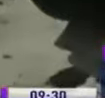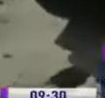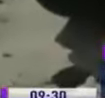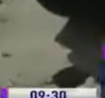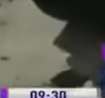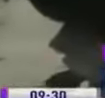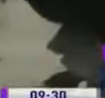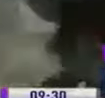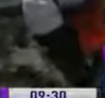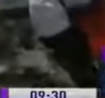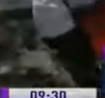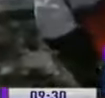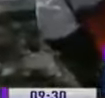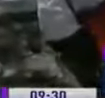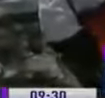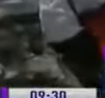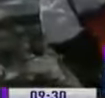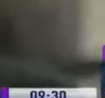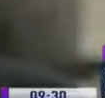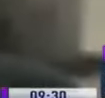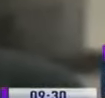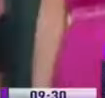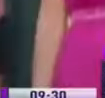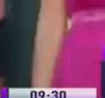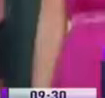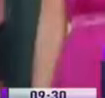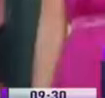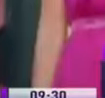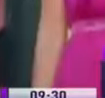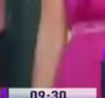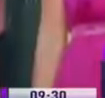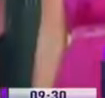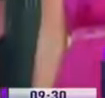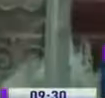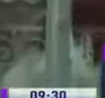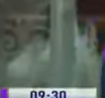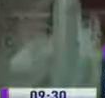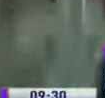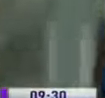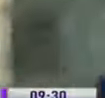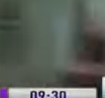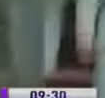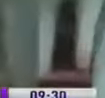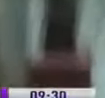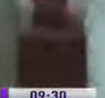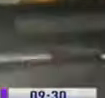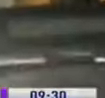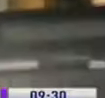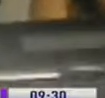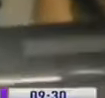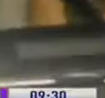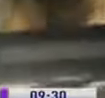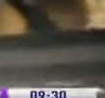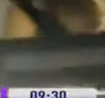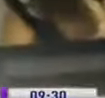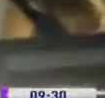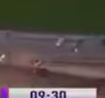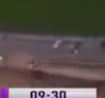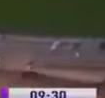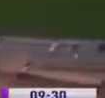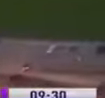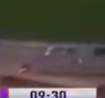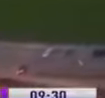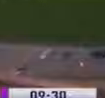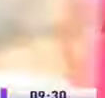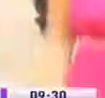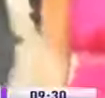hay polémica porque parece que los invitados a la boda de Lionel Messi no dieron las dotes que tenían que